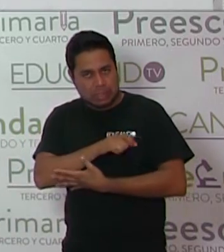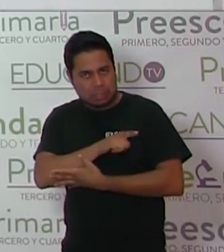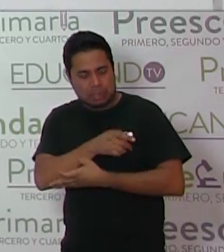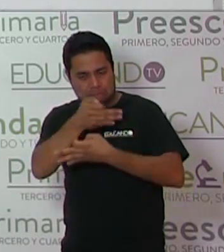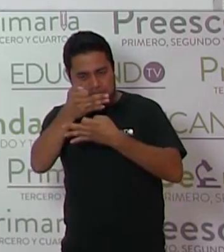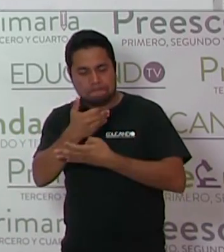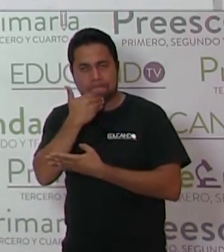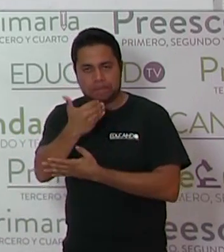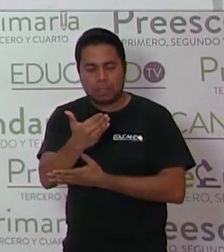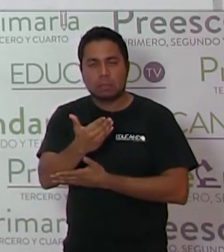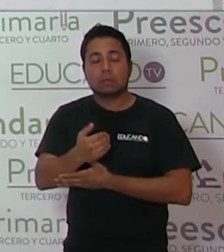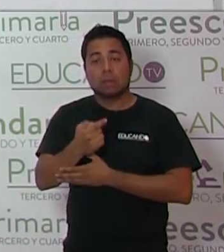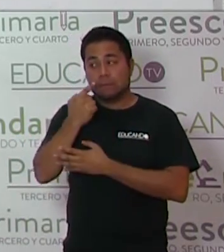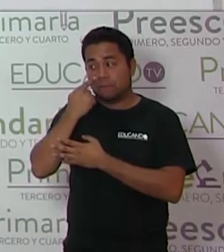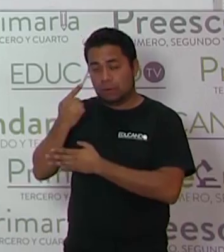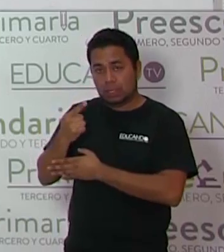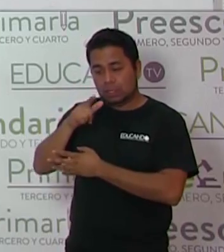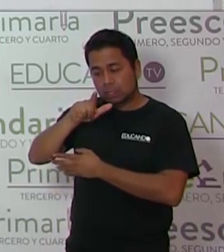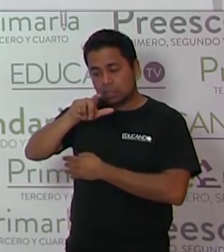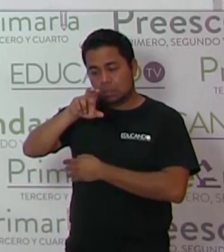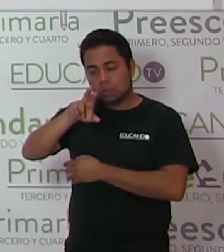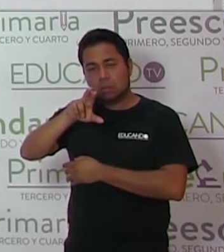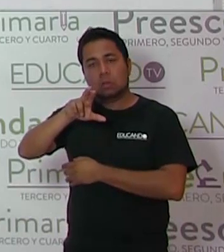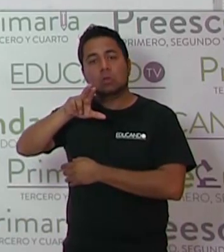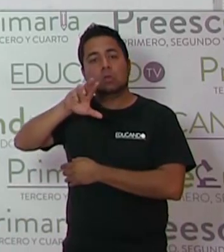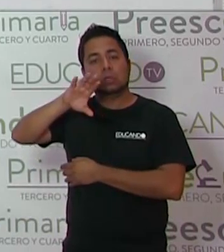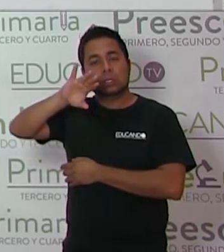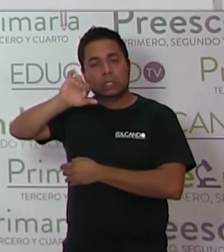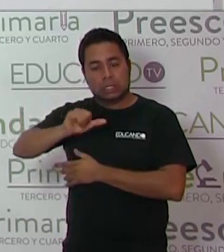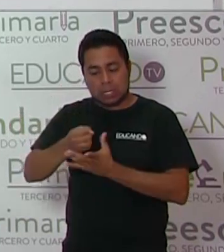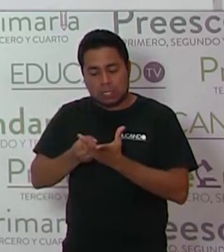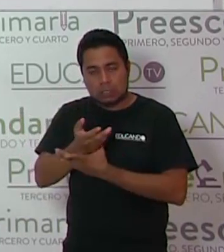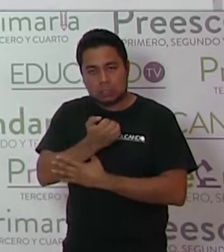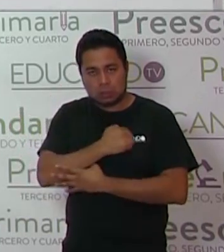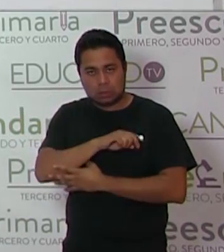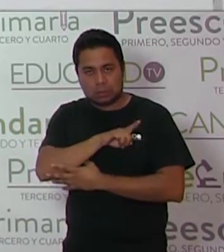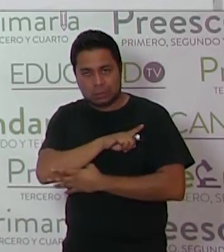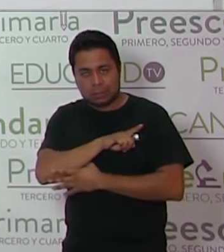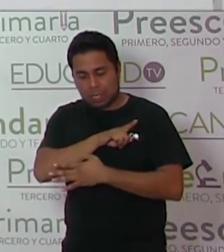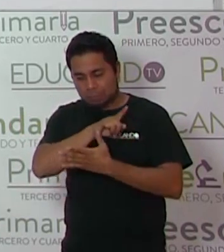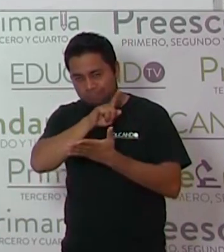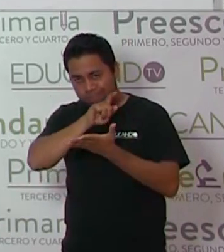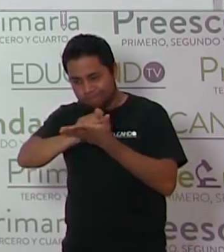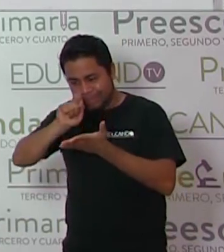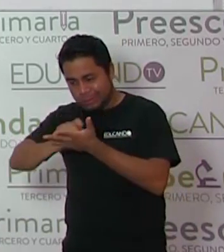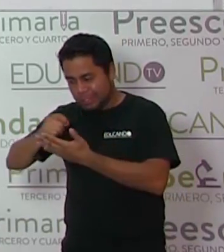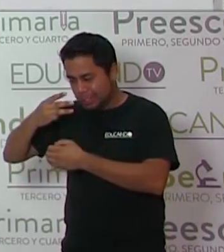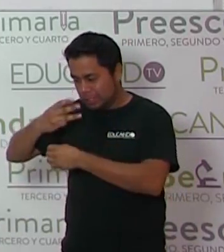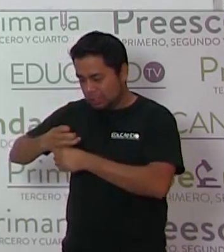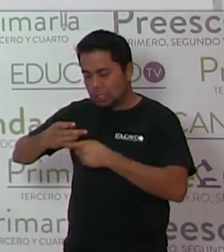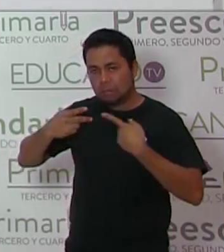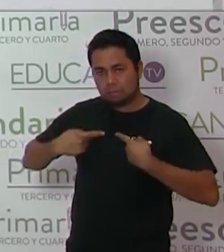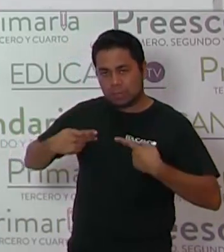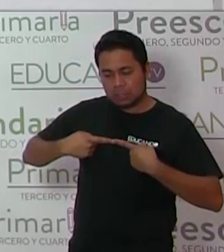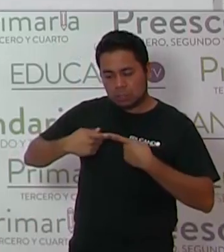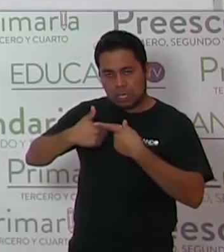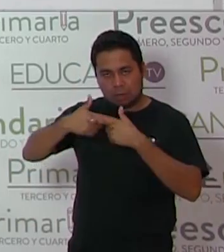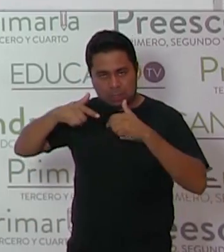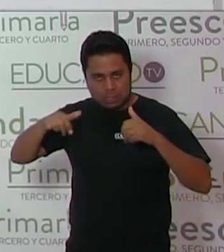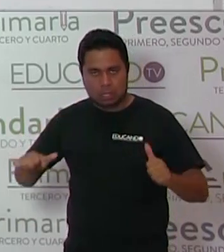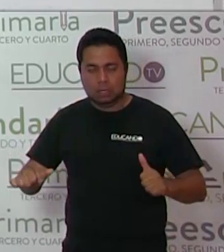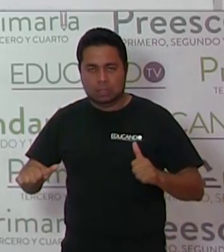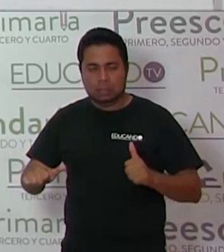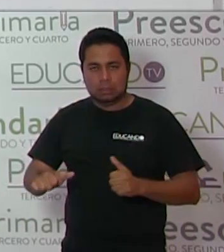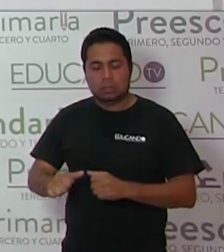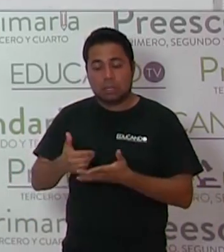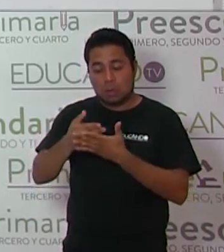Muy bien. Entonces, fíjense bien. Lucía nació sana, está escrito en tercera persona